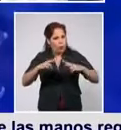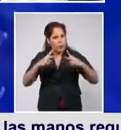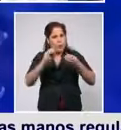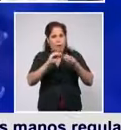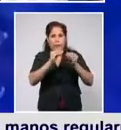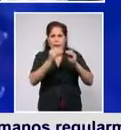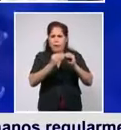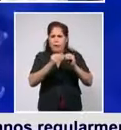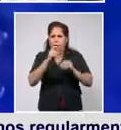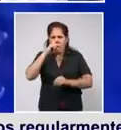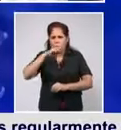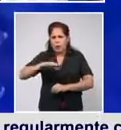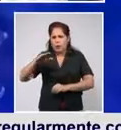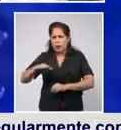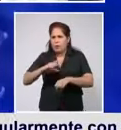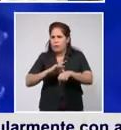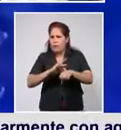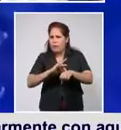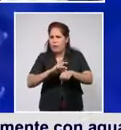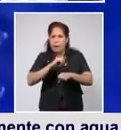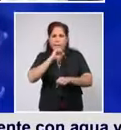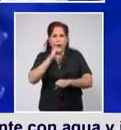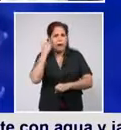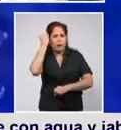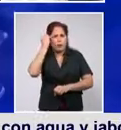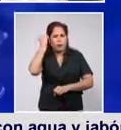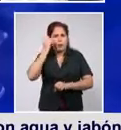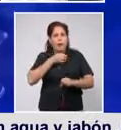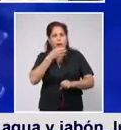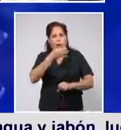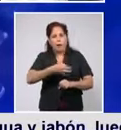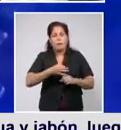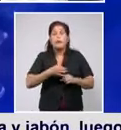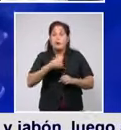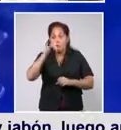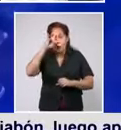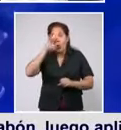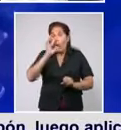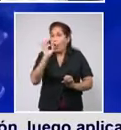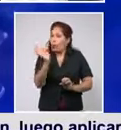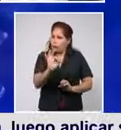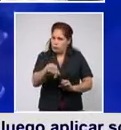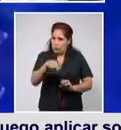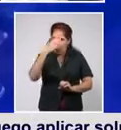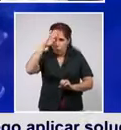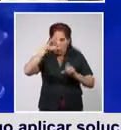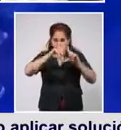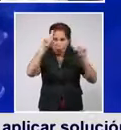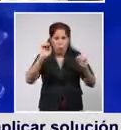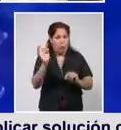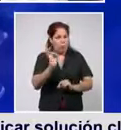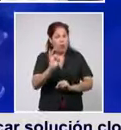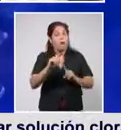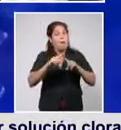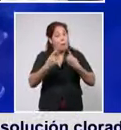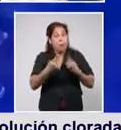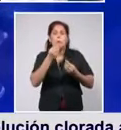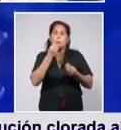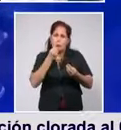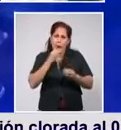algún niño con la enfermedad? Una madre preocupada pregunta. Como tal no, pero puede contagiarse. Puede